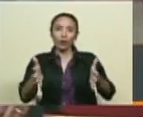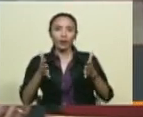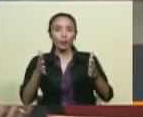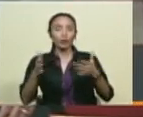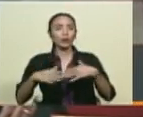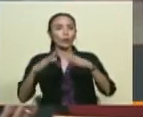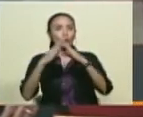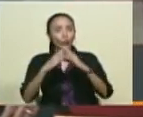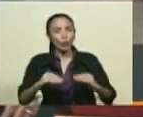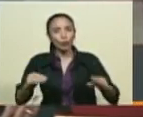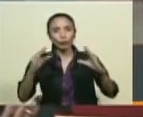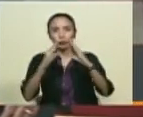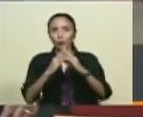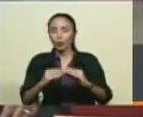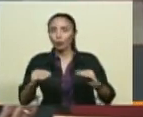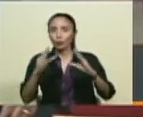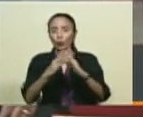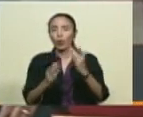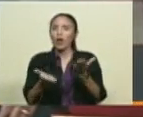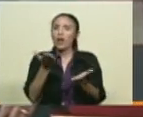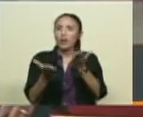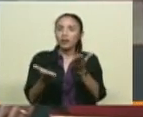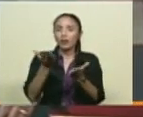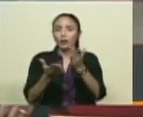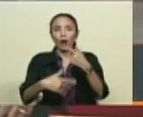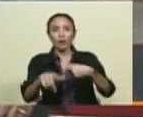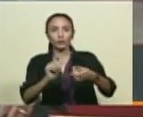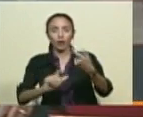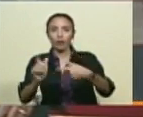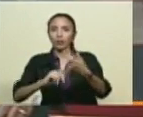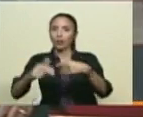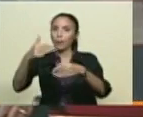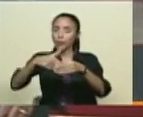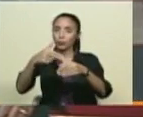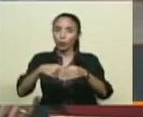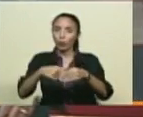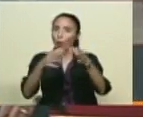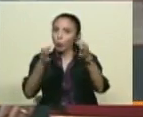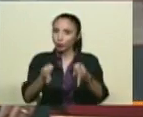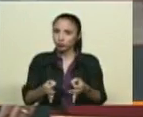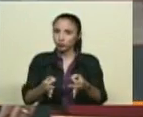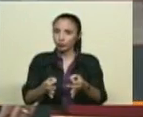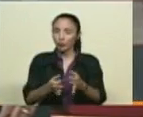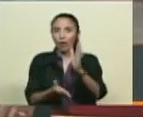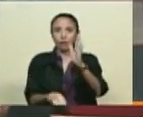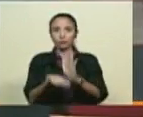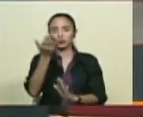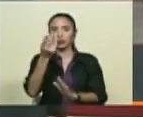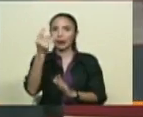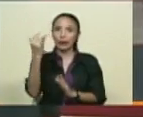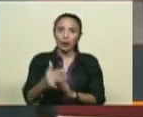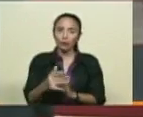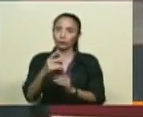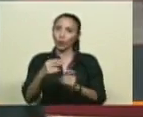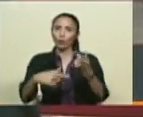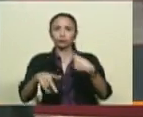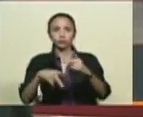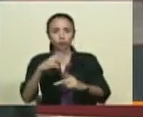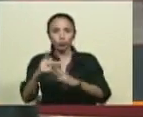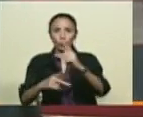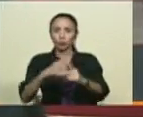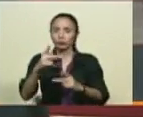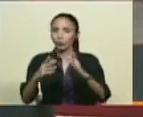tener un equilibrio del mercado sostenible que va a beneficiar a los consumidores, a